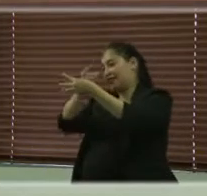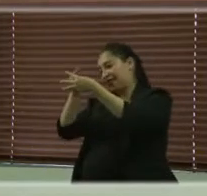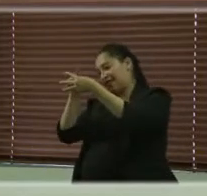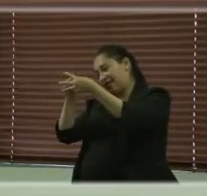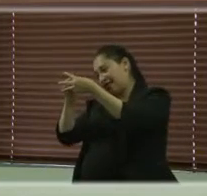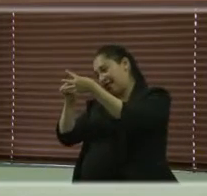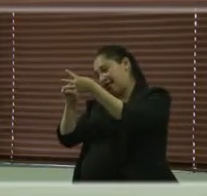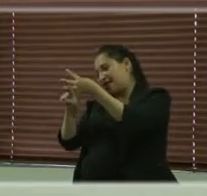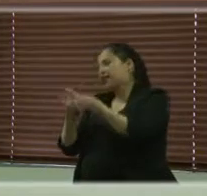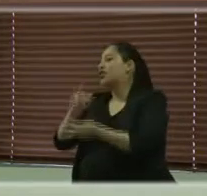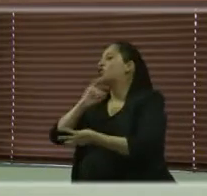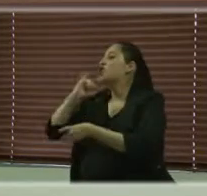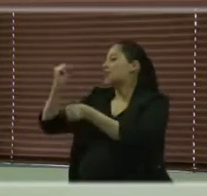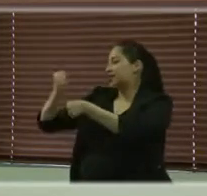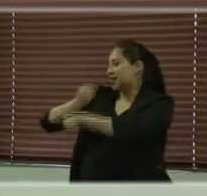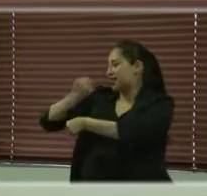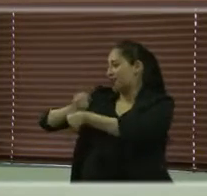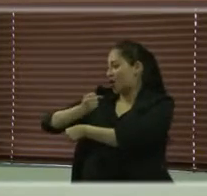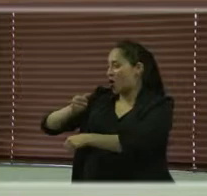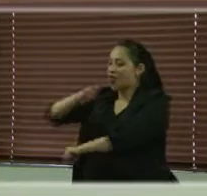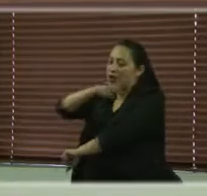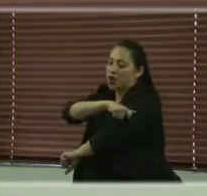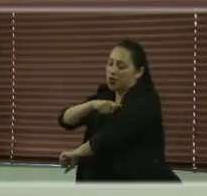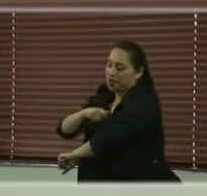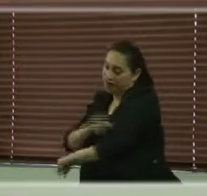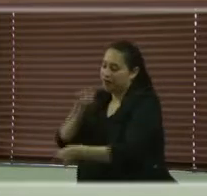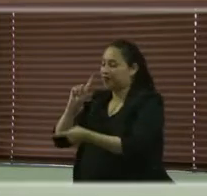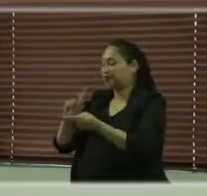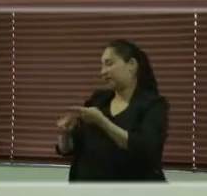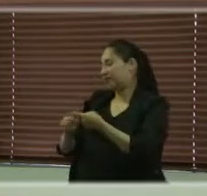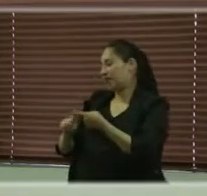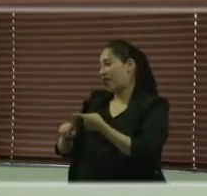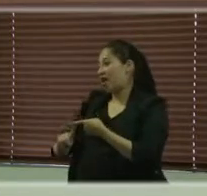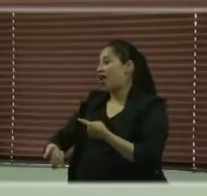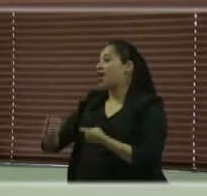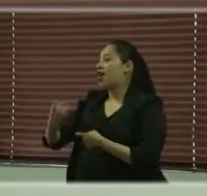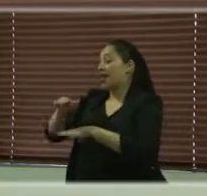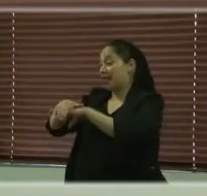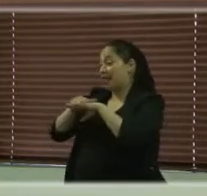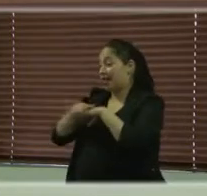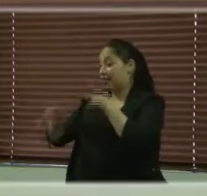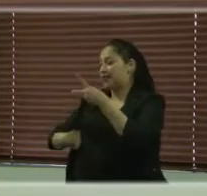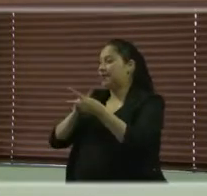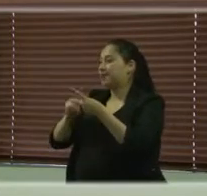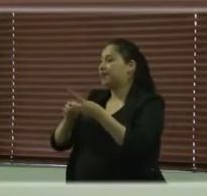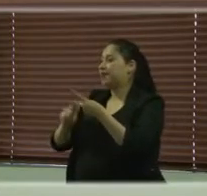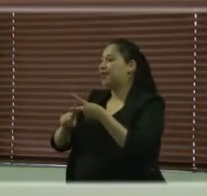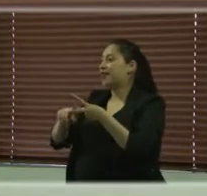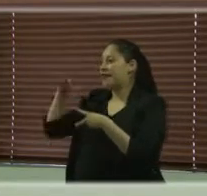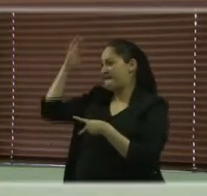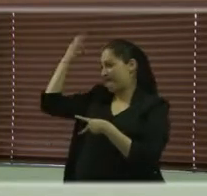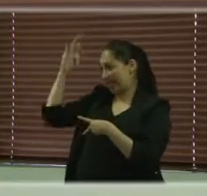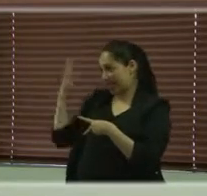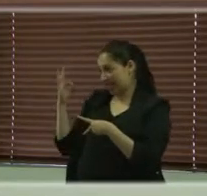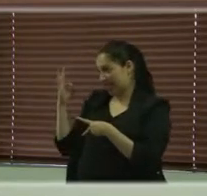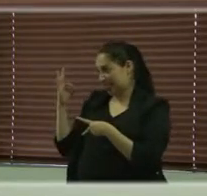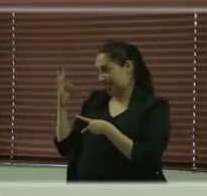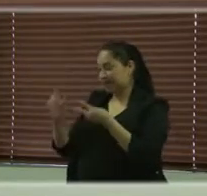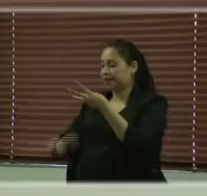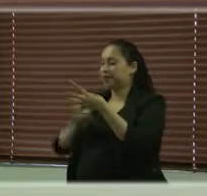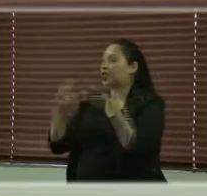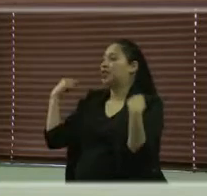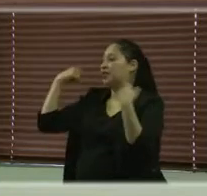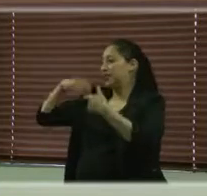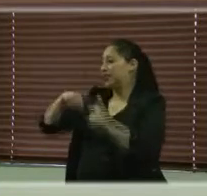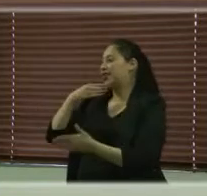del del comité que básicamente son inglés francés y español alguno de esos tres idiomas no afortunadamente en América Latina